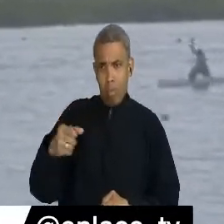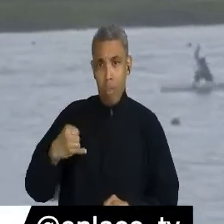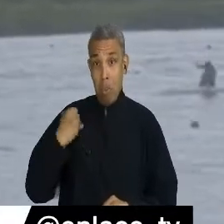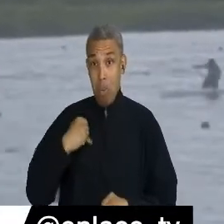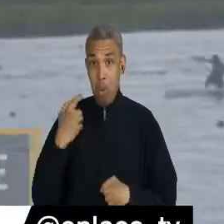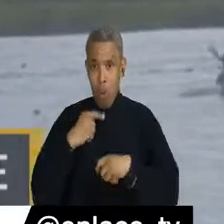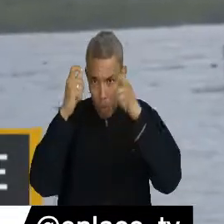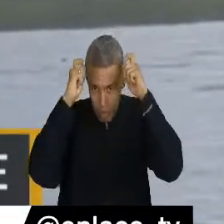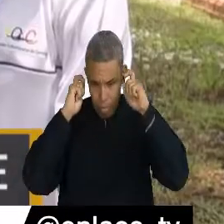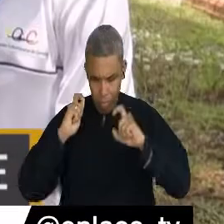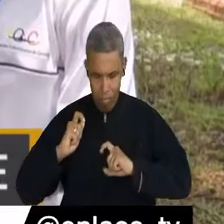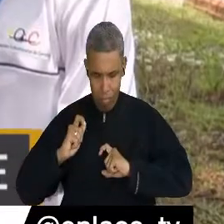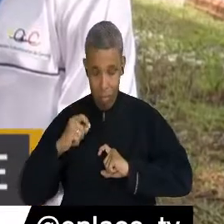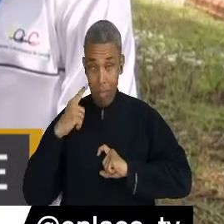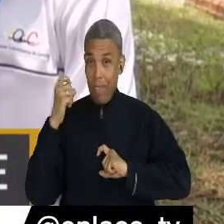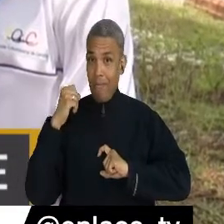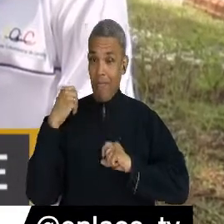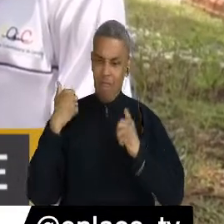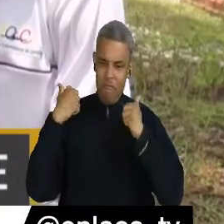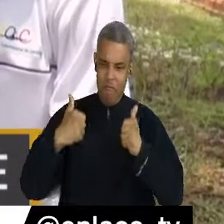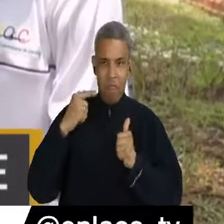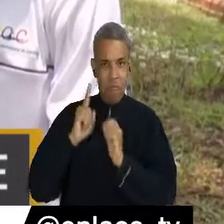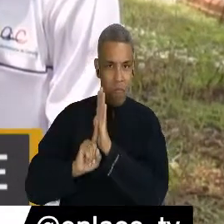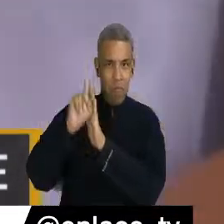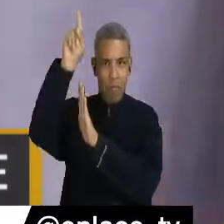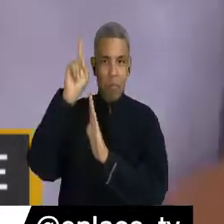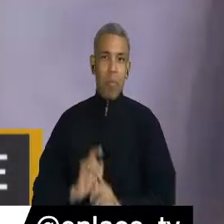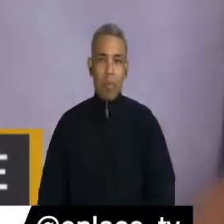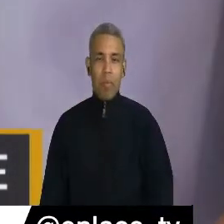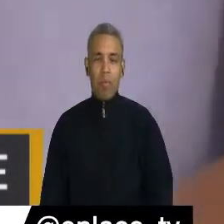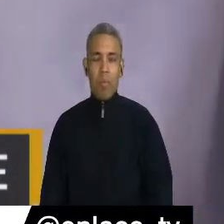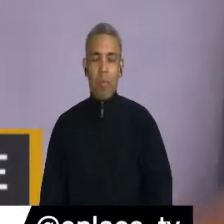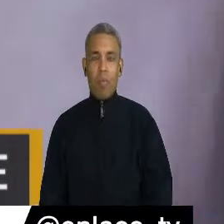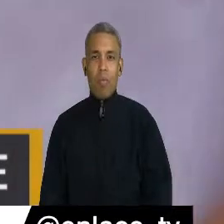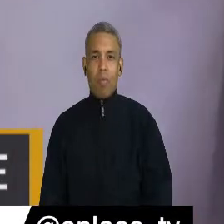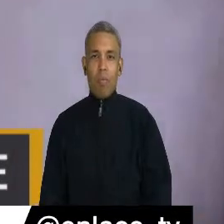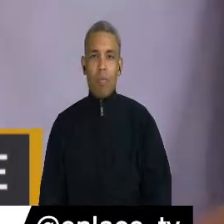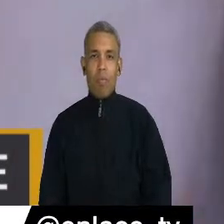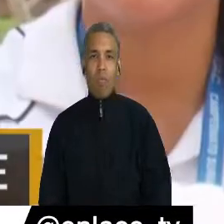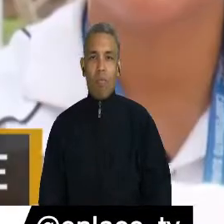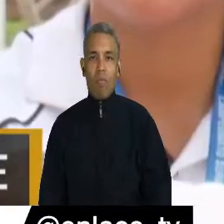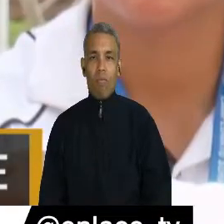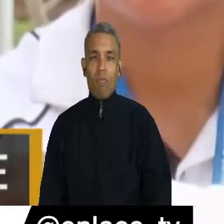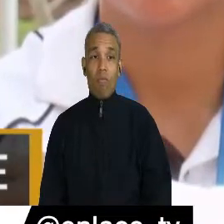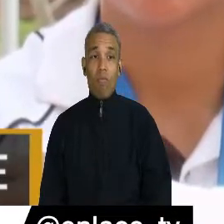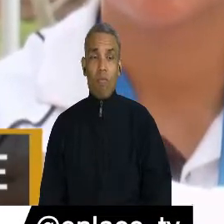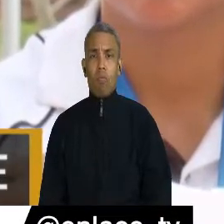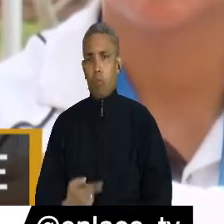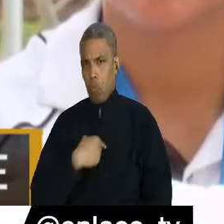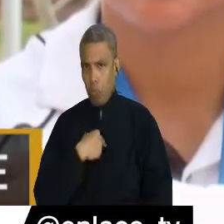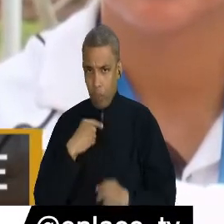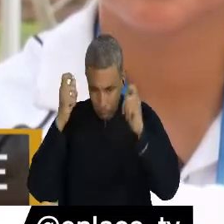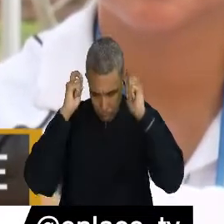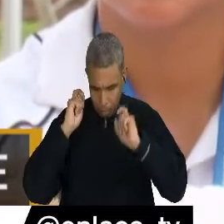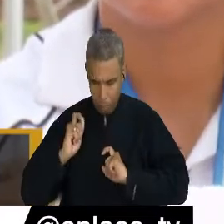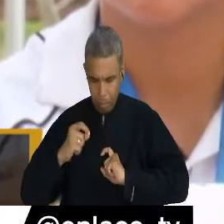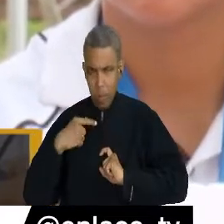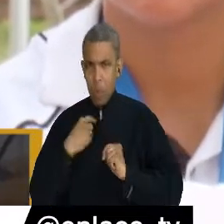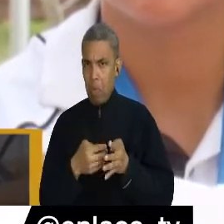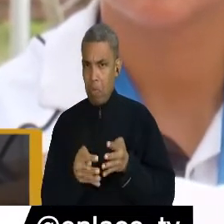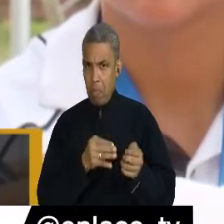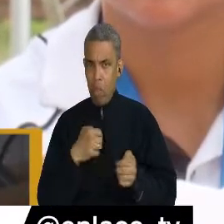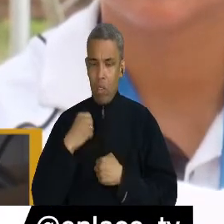que le permiten a Colombia tener un puesto destacado en el ámbito continental en esta disciplina deportiva. Tuve 3 medallas de bronce en la